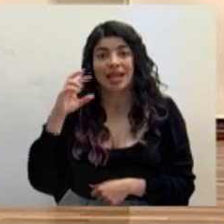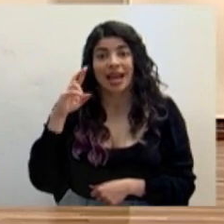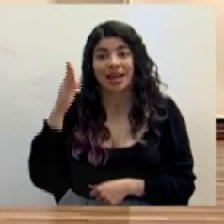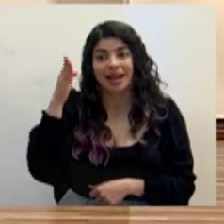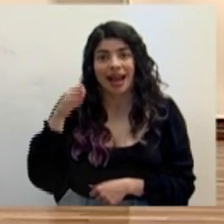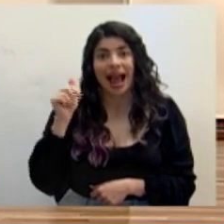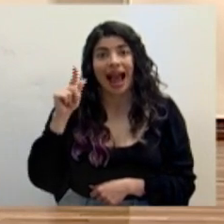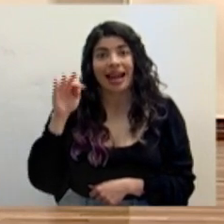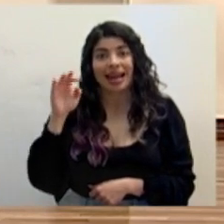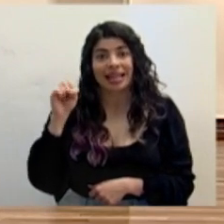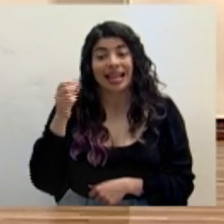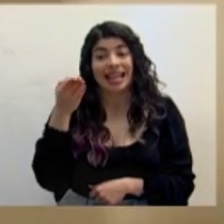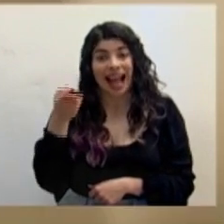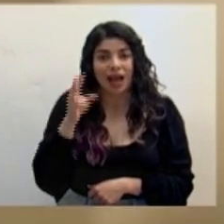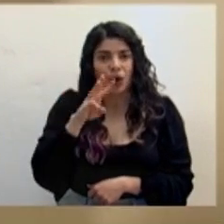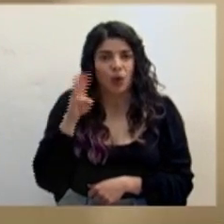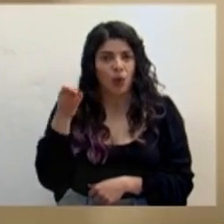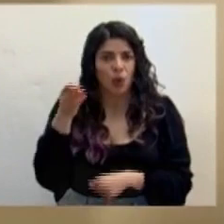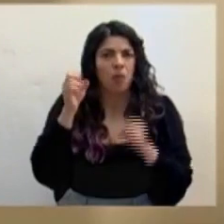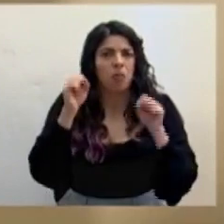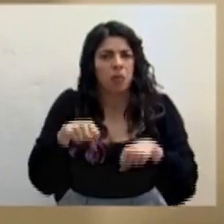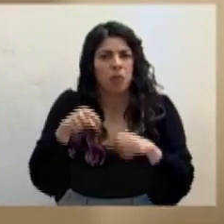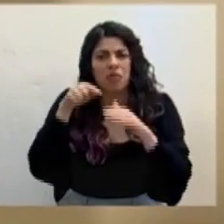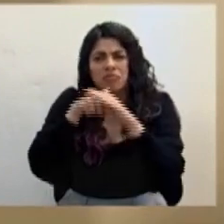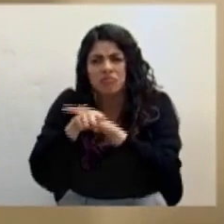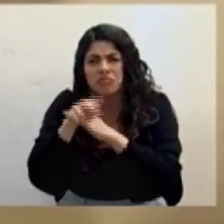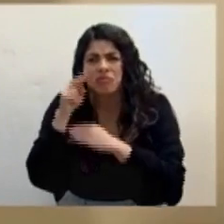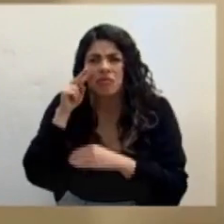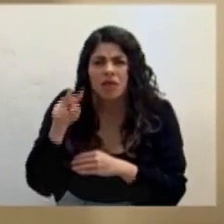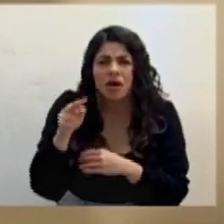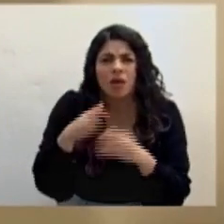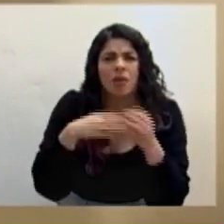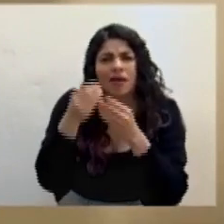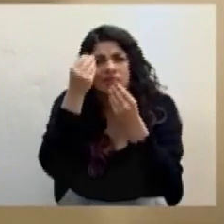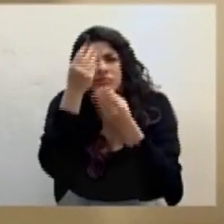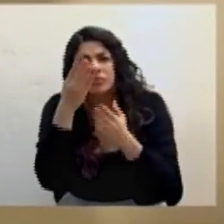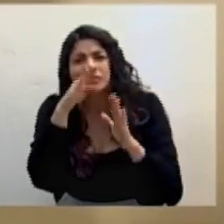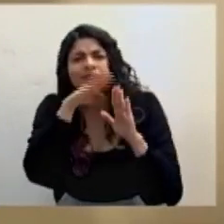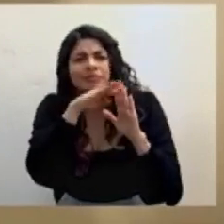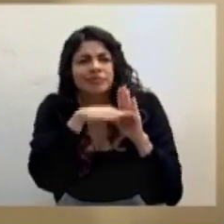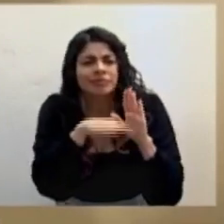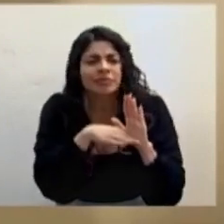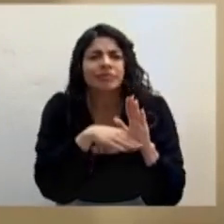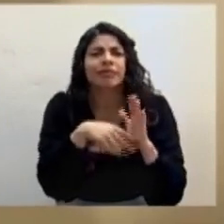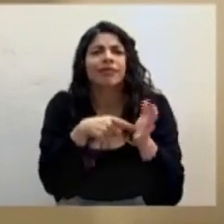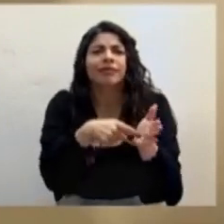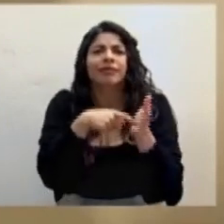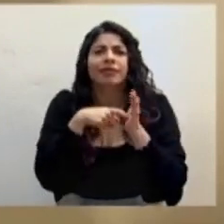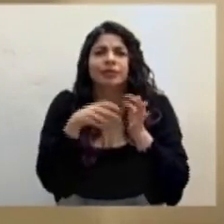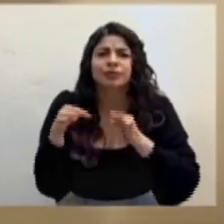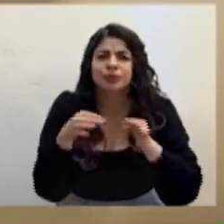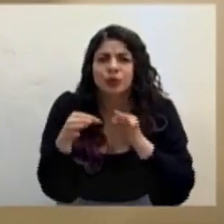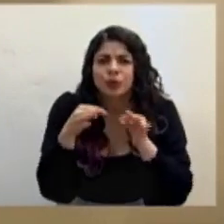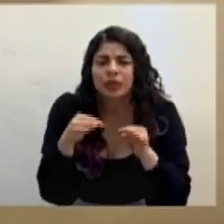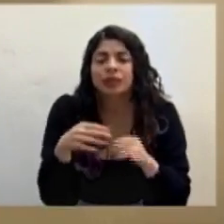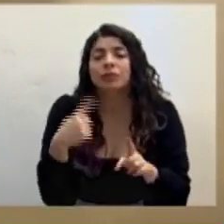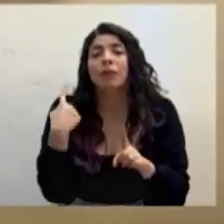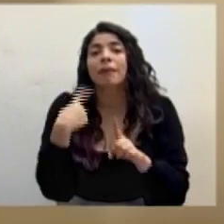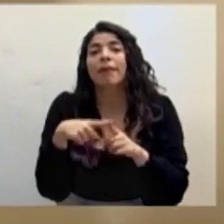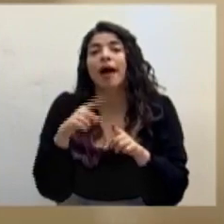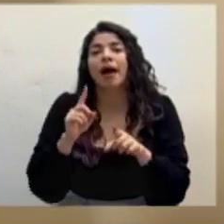presidencia.go.cr/alertas, el lugar digital donde usted puede consultar las medidas, requisitos de turismo y